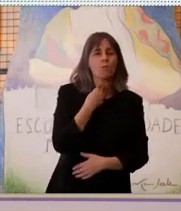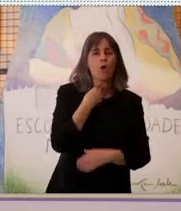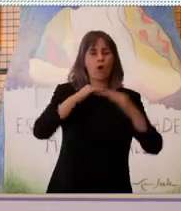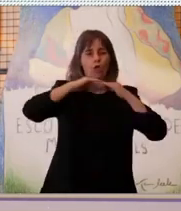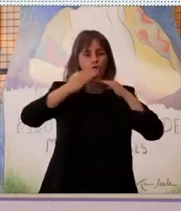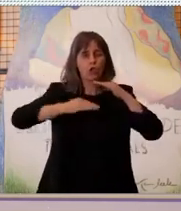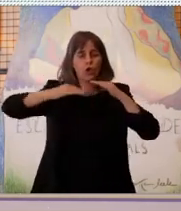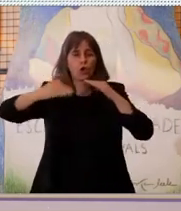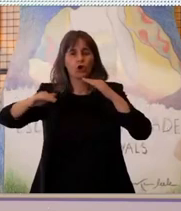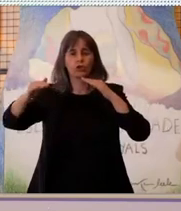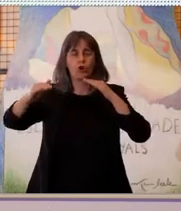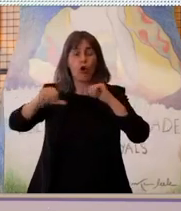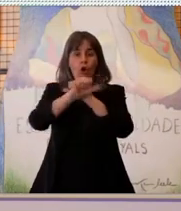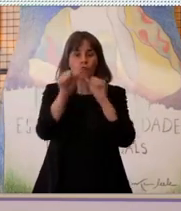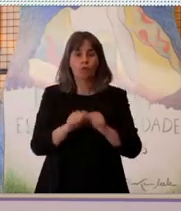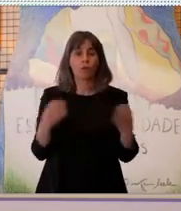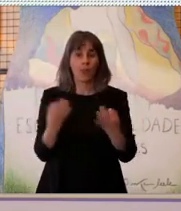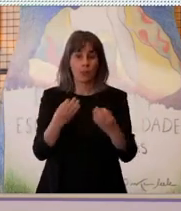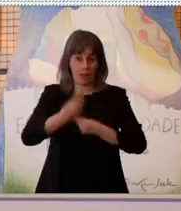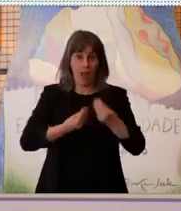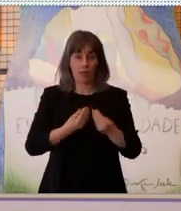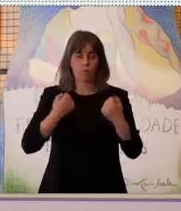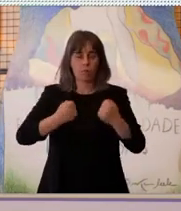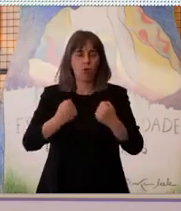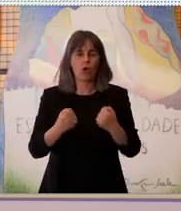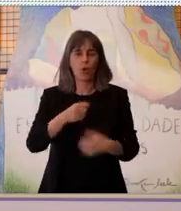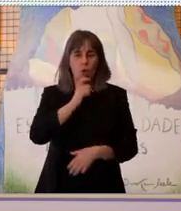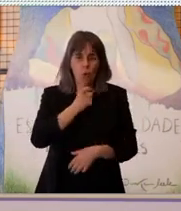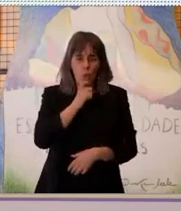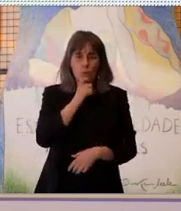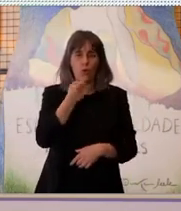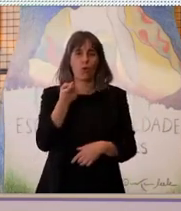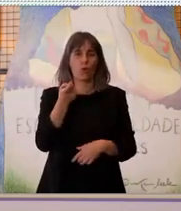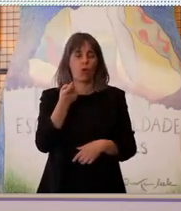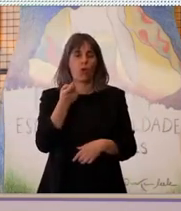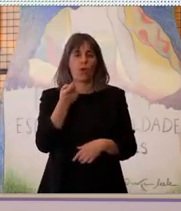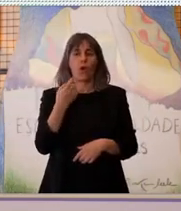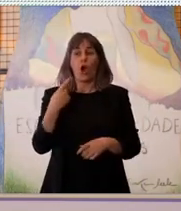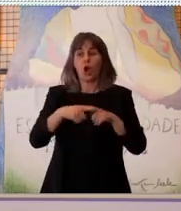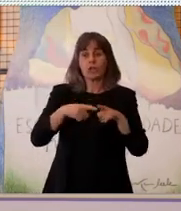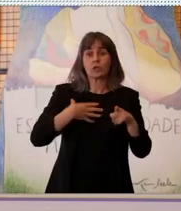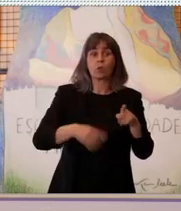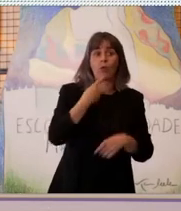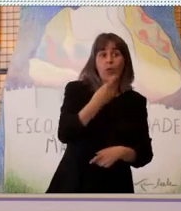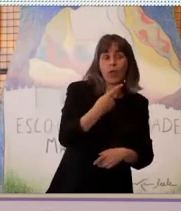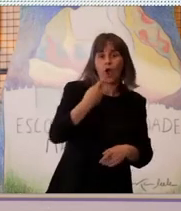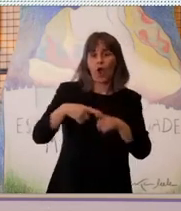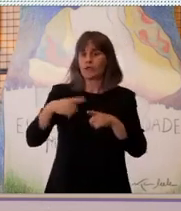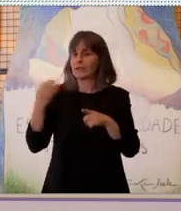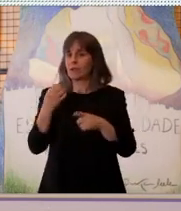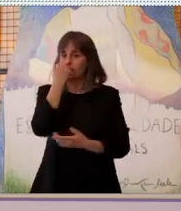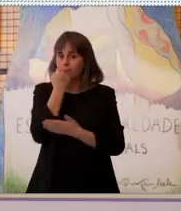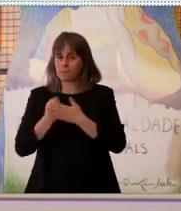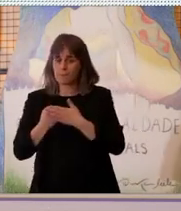la manera en que hay que ejercer el poder lo que se puede decir y lo que no ya digo